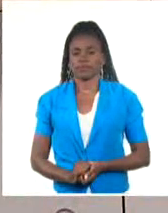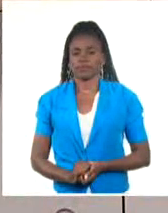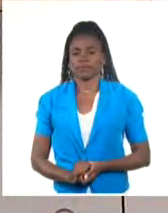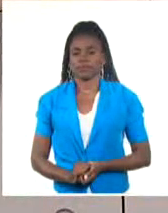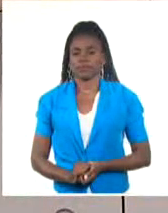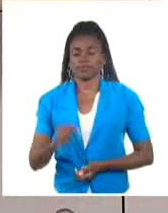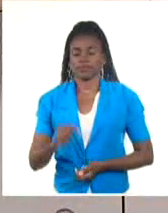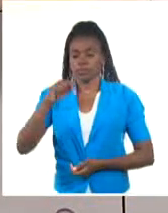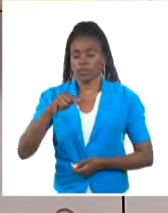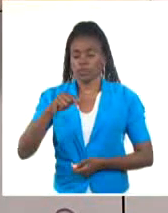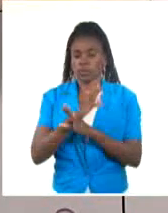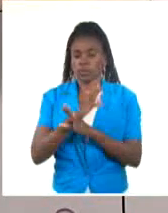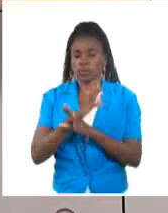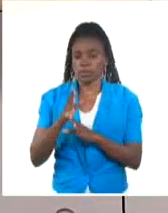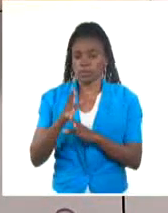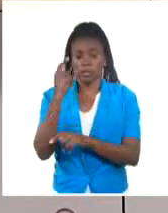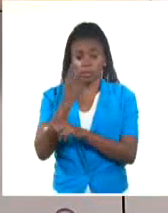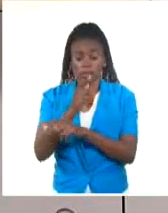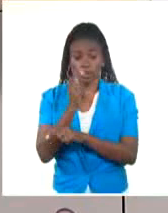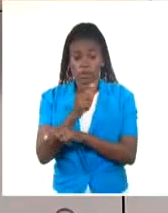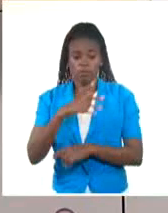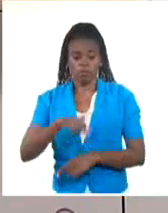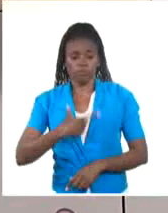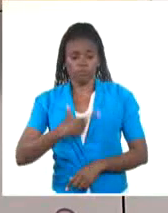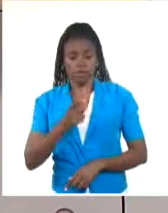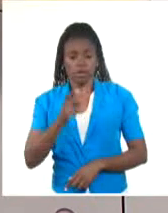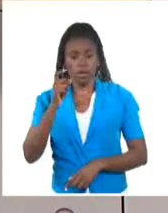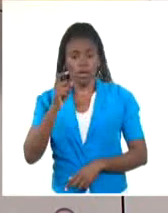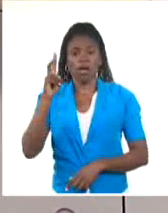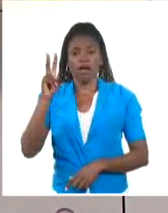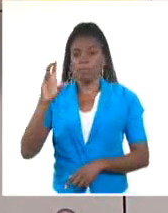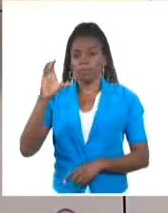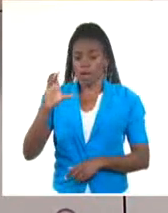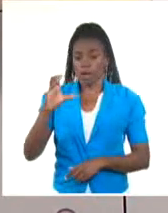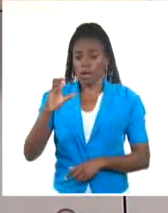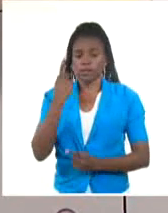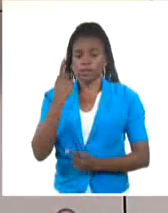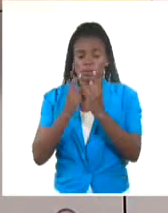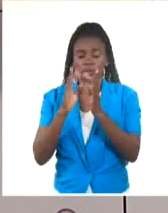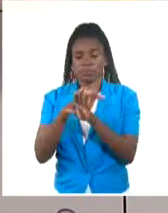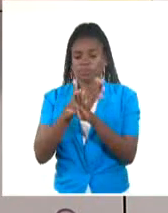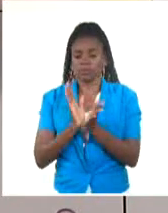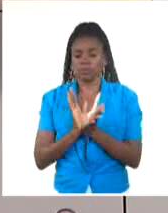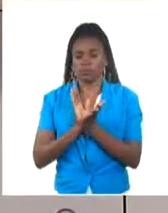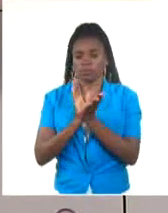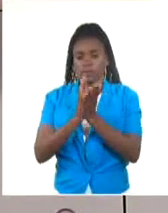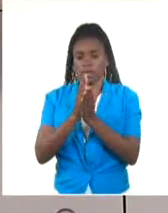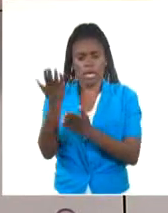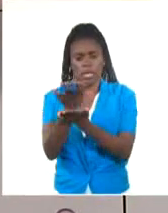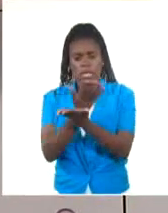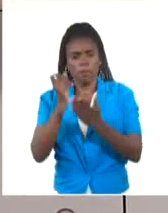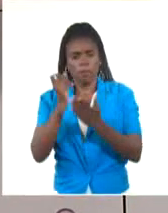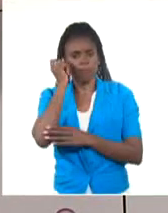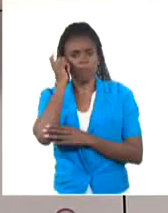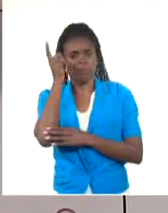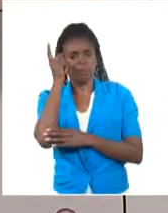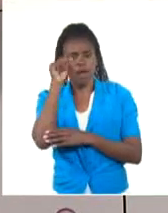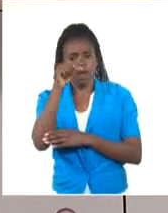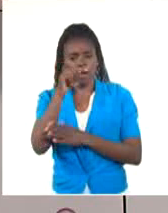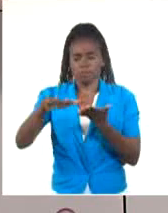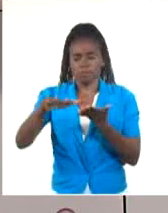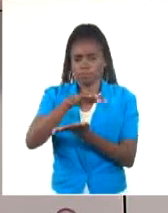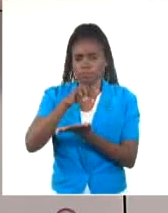Hoy es el Día del Instructor de Arte. En Santa Clara fue amplio el encuentro de conocimientos e intercambios de experiencias que tuvo lugar allí como parte de una